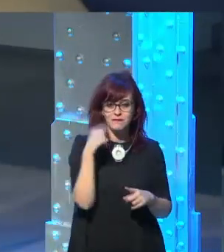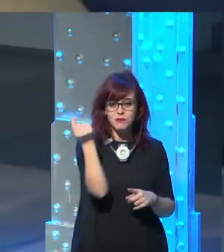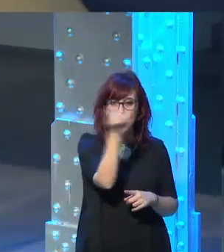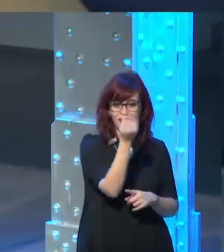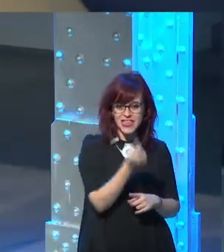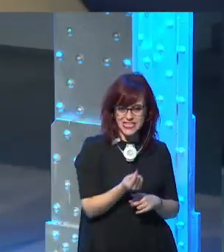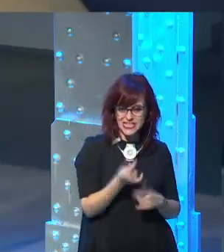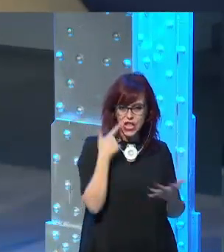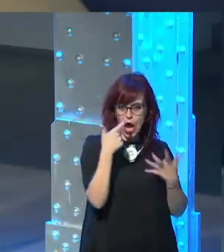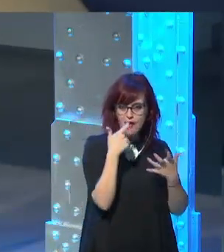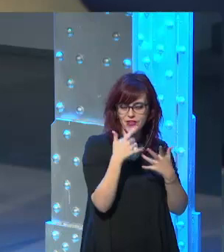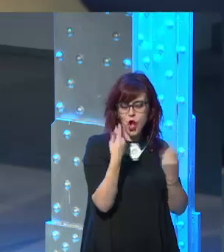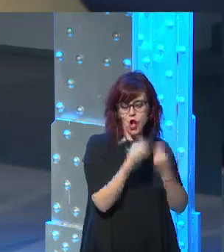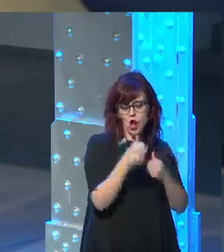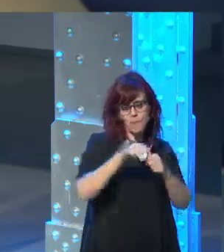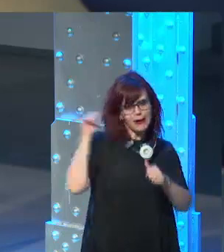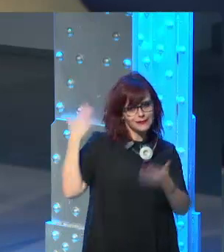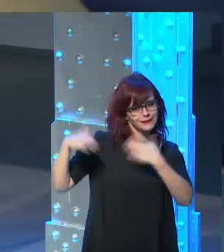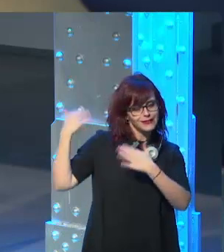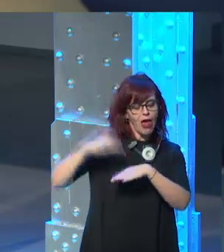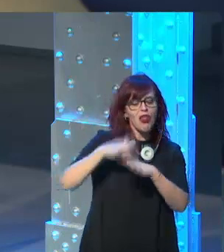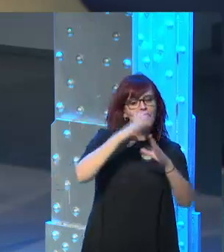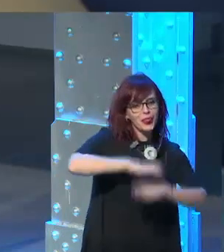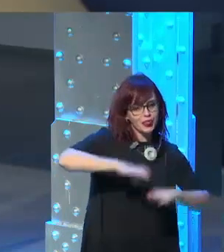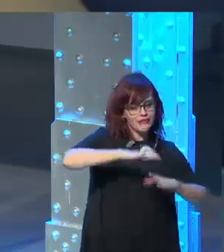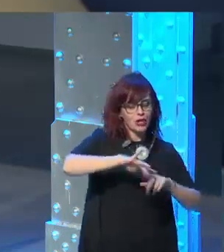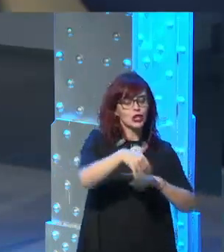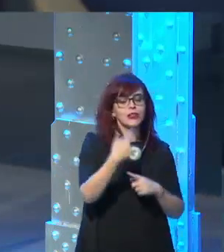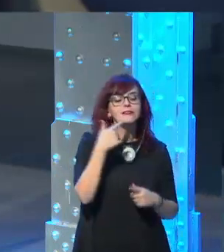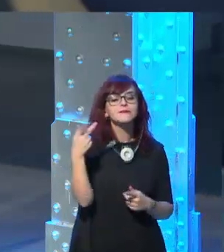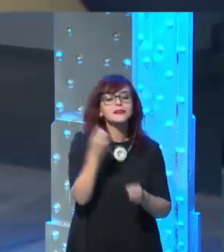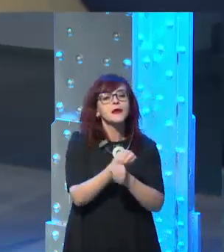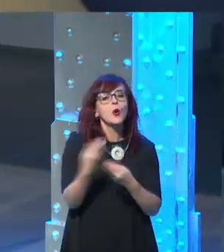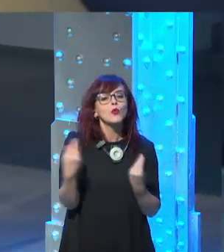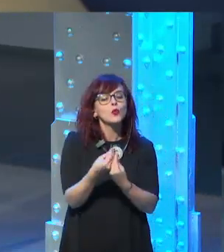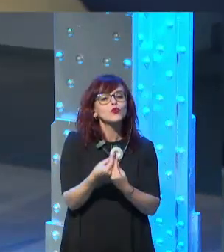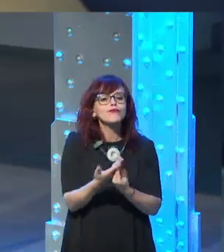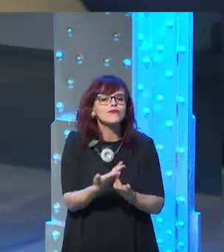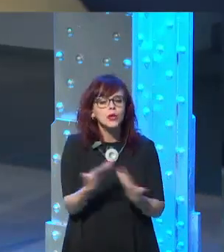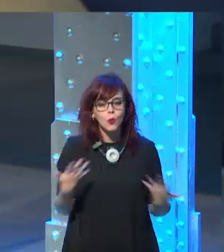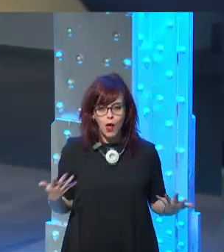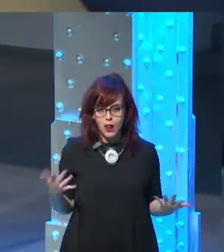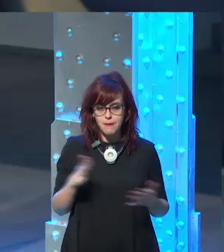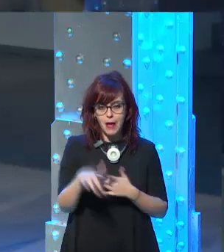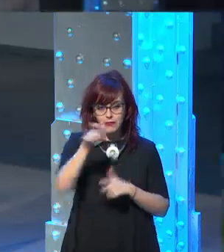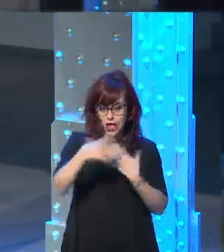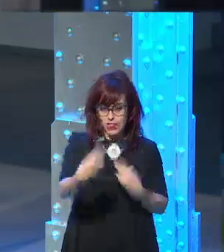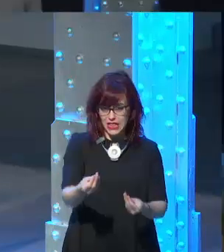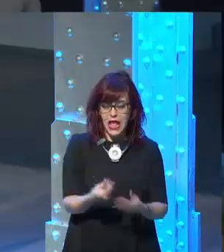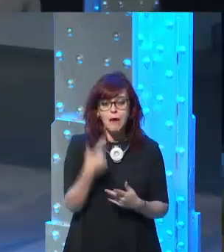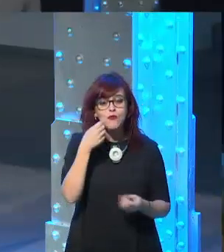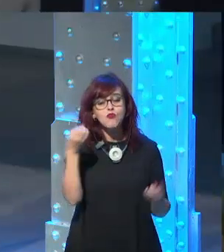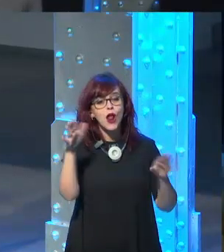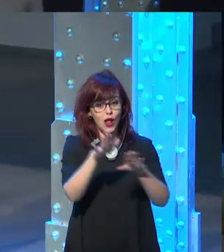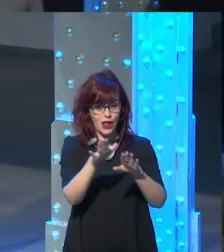con background científico. Y cuéntanos en qué consiste vuestra obra para que los demás entiendan de qué estamos hablando.